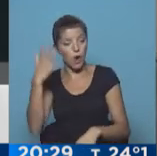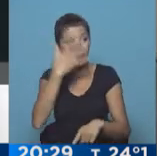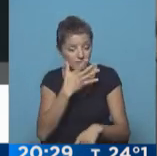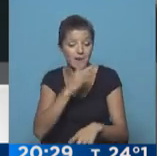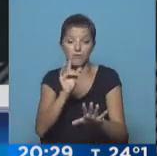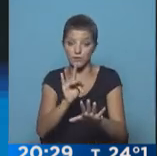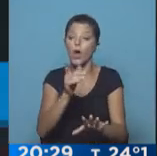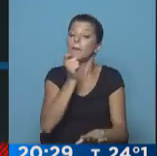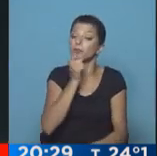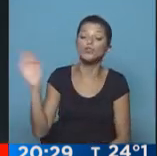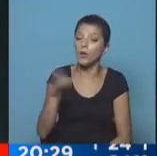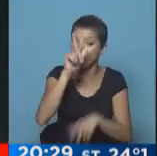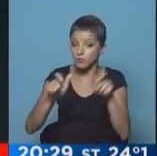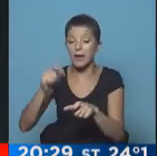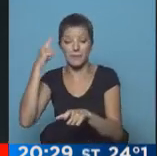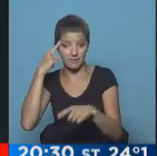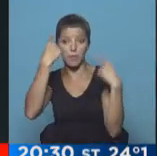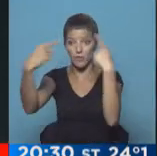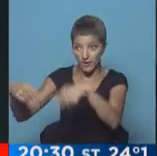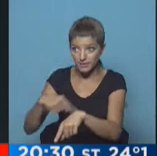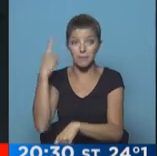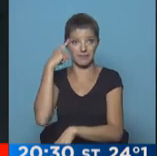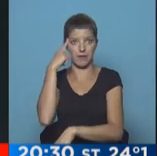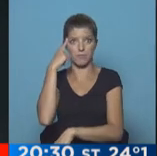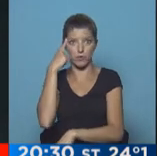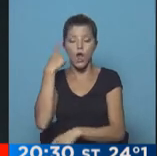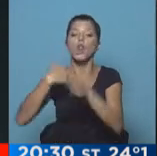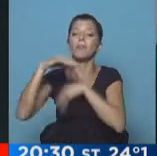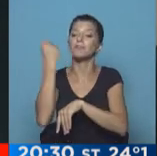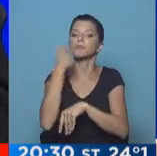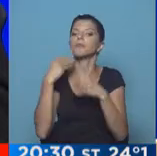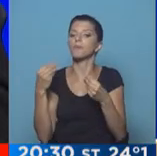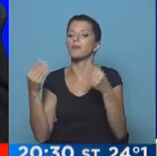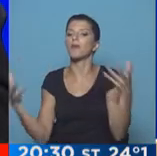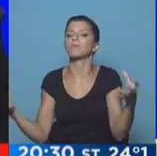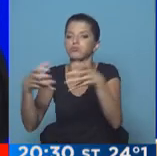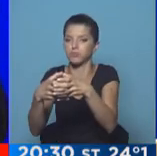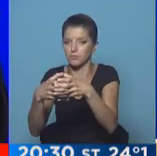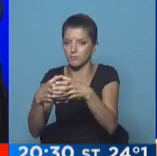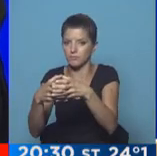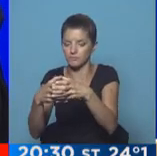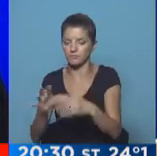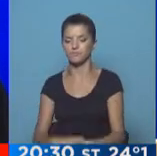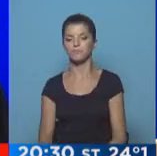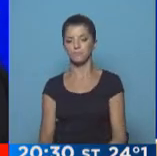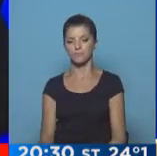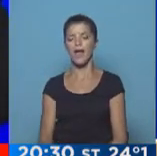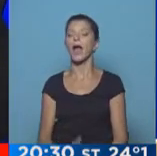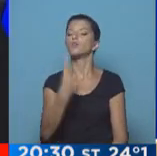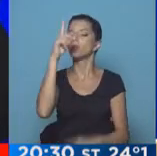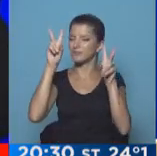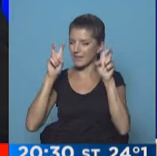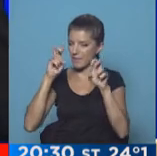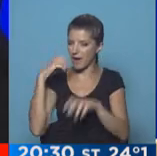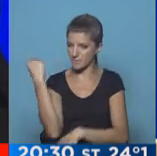pensamos distinto queremos poner encima lo que nos une en vez de lo que nos separa o nos divide. Hay un tema clave que se